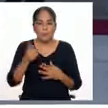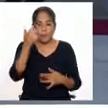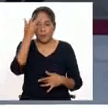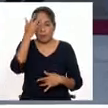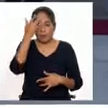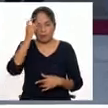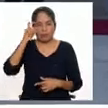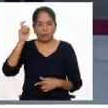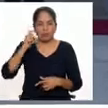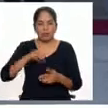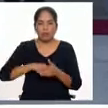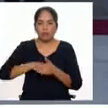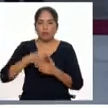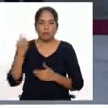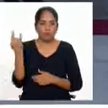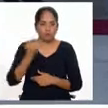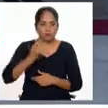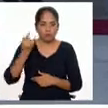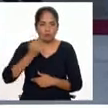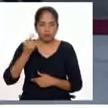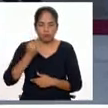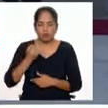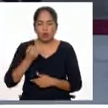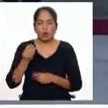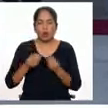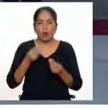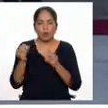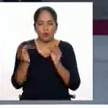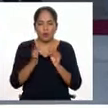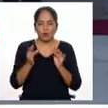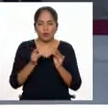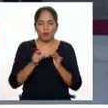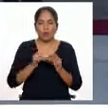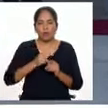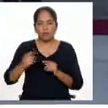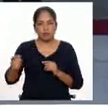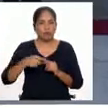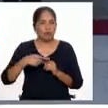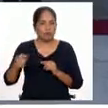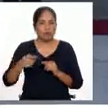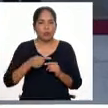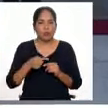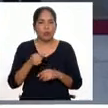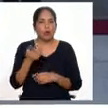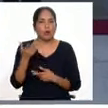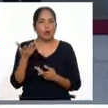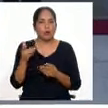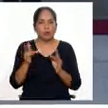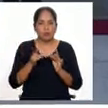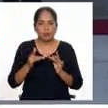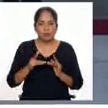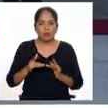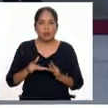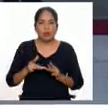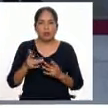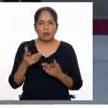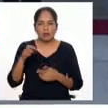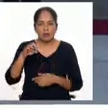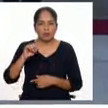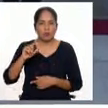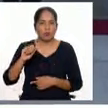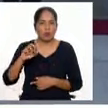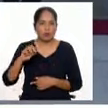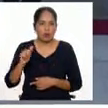ser evacuados de manera urgente llegar hasta la ciudad de Pucallpa. También se puede llegar